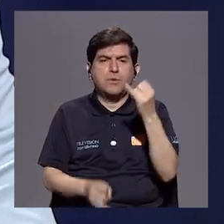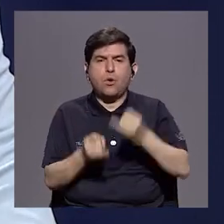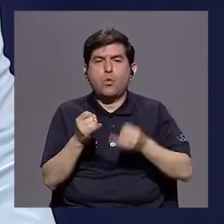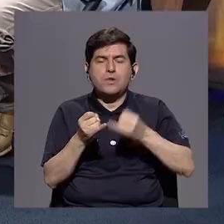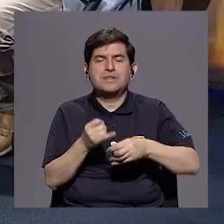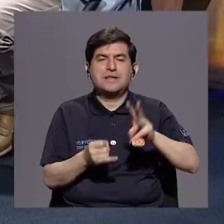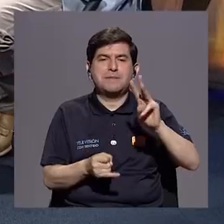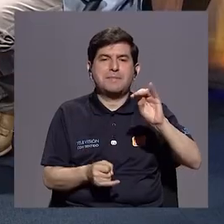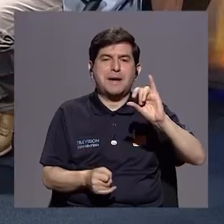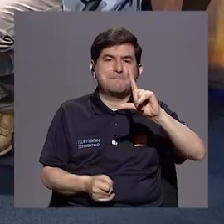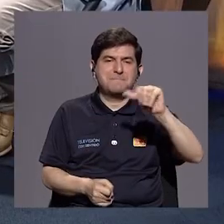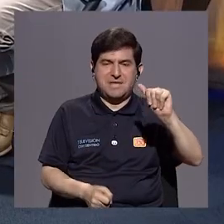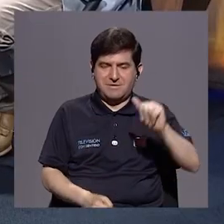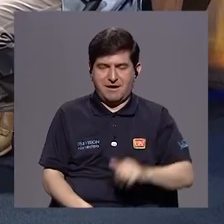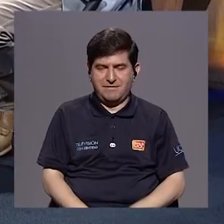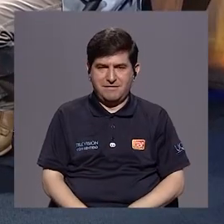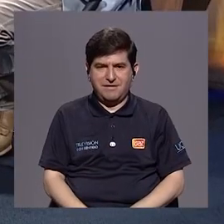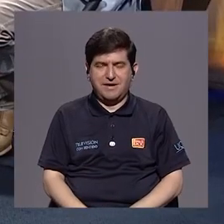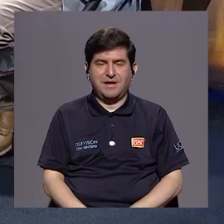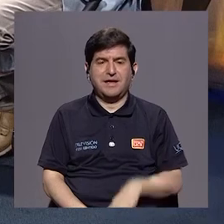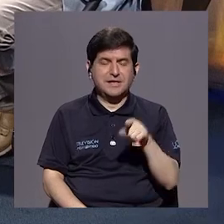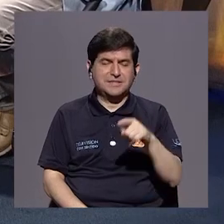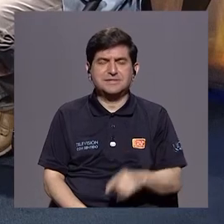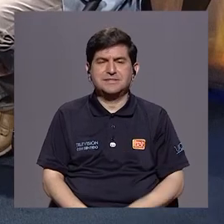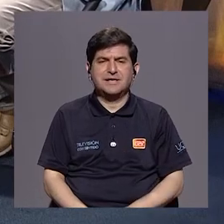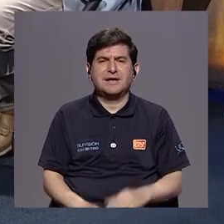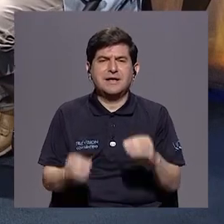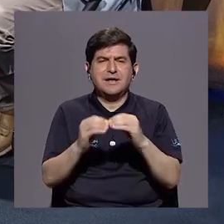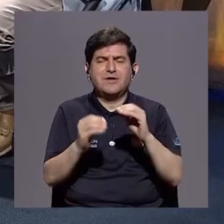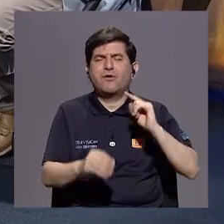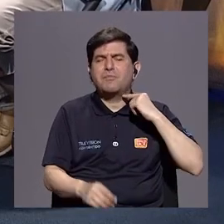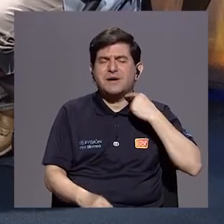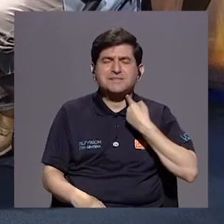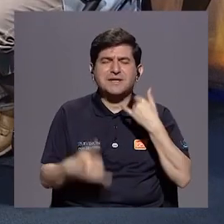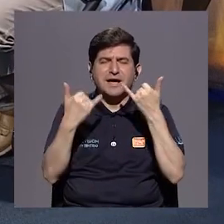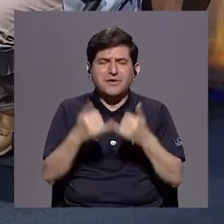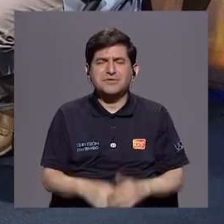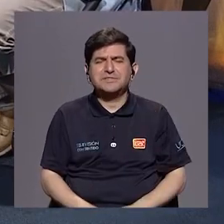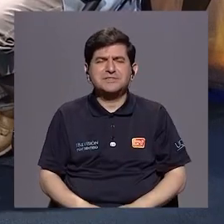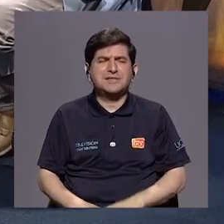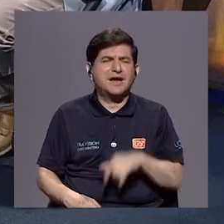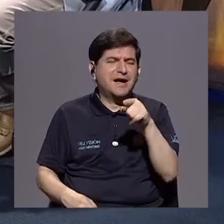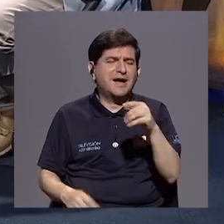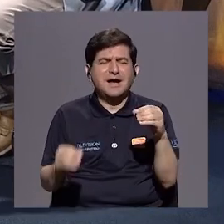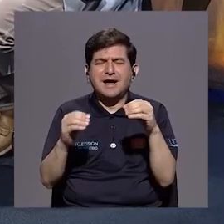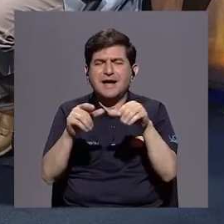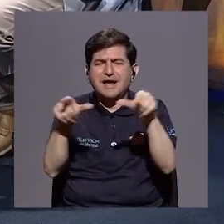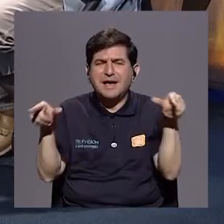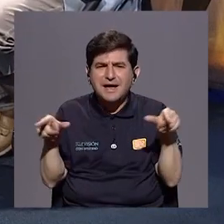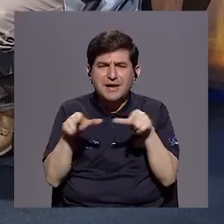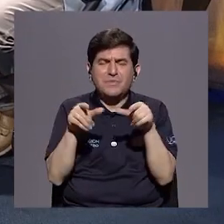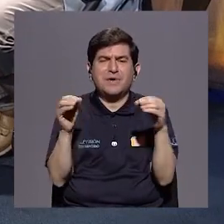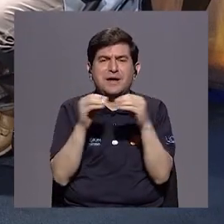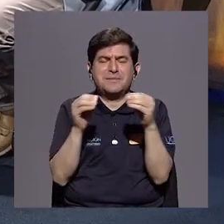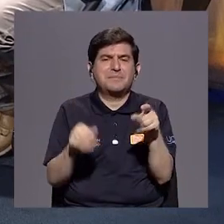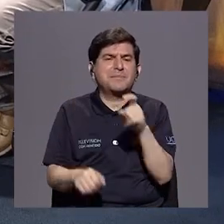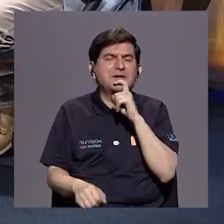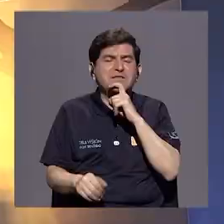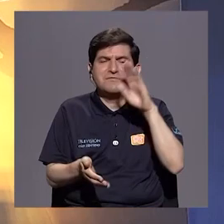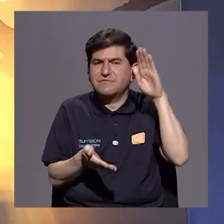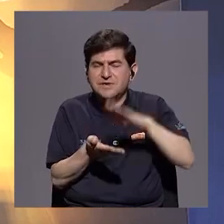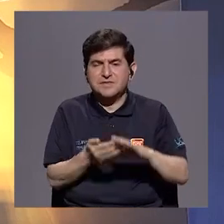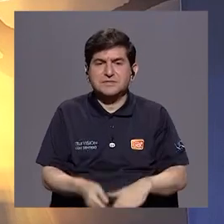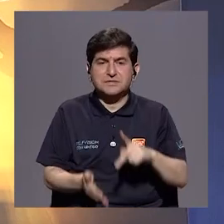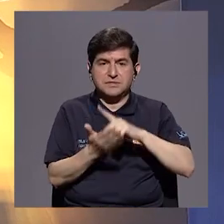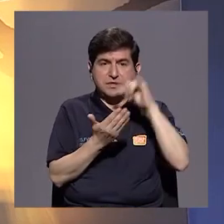milla es decir utilizar la huella más cara ya en el suburbio que es donde es más difícil reducir el efe que es ir